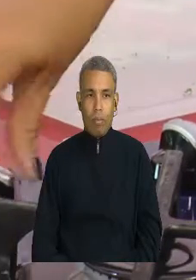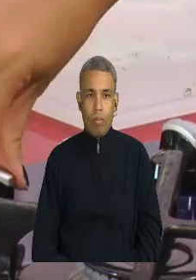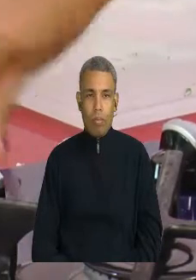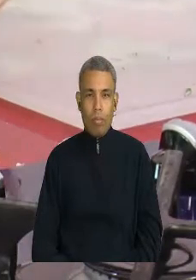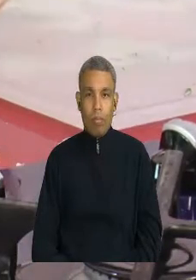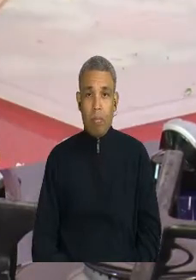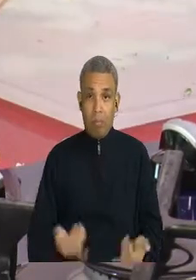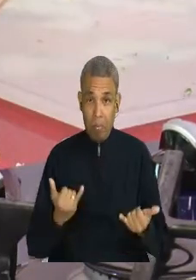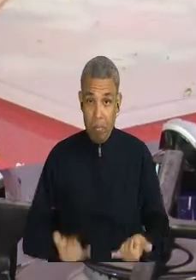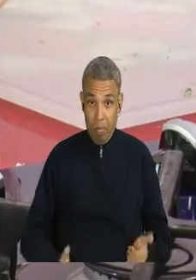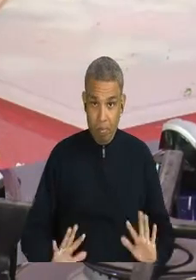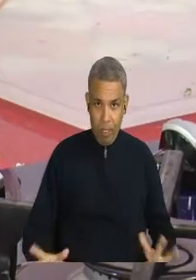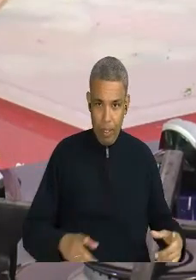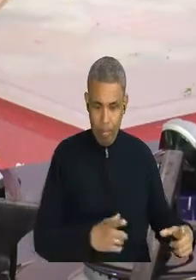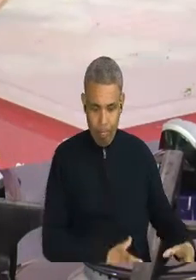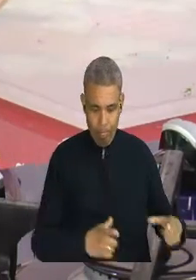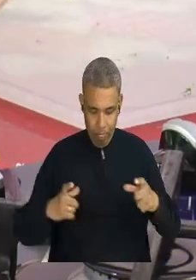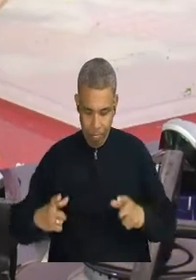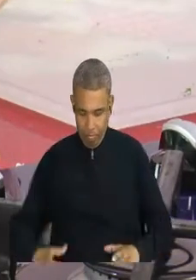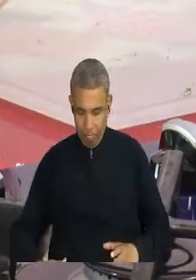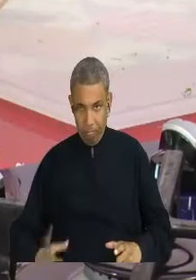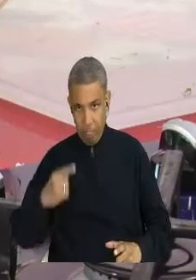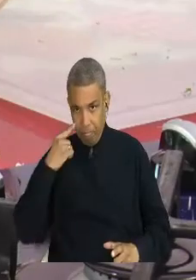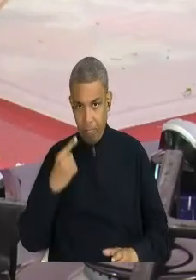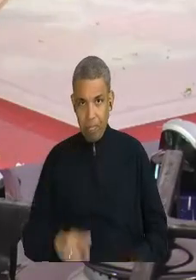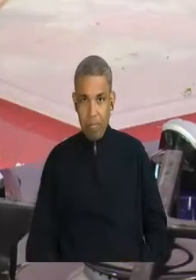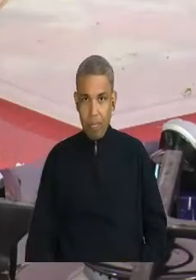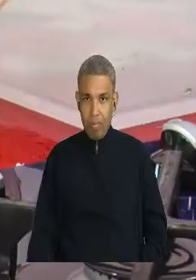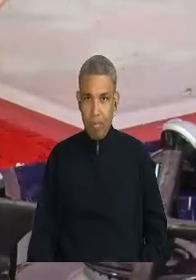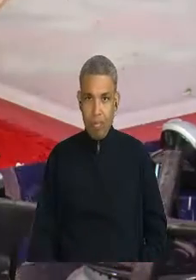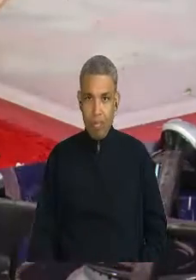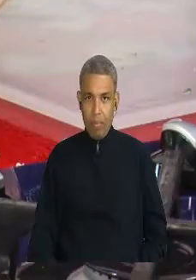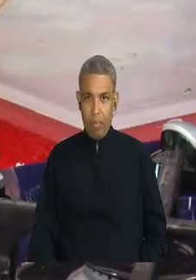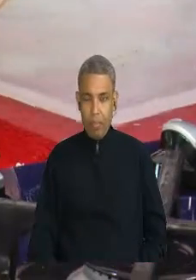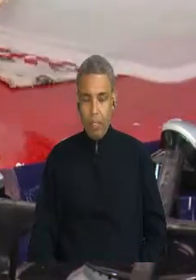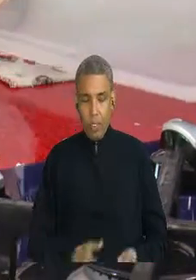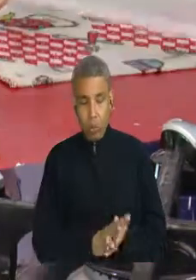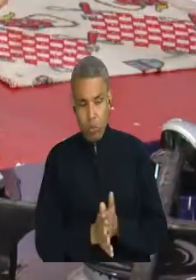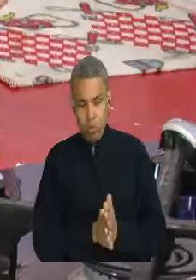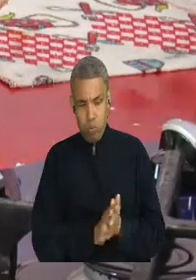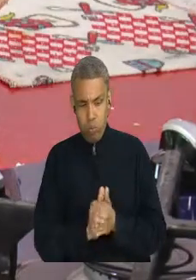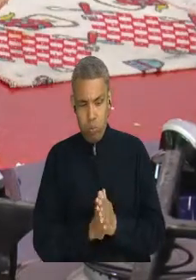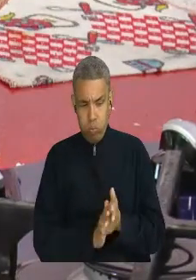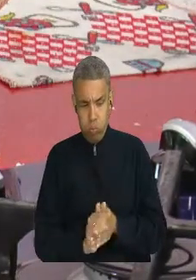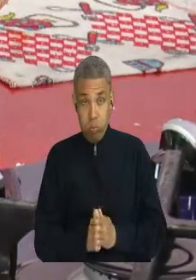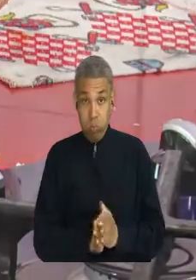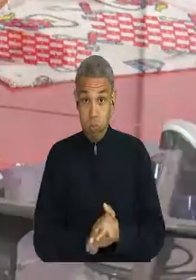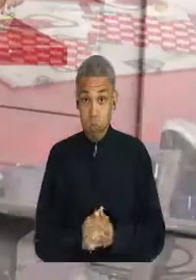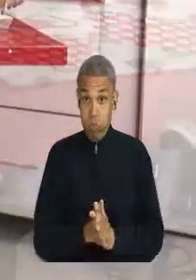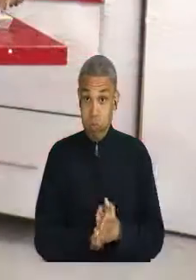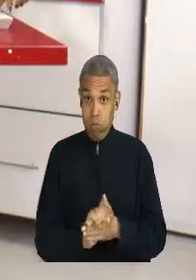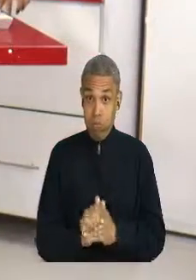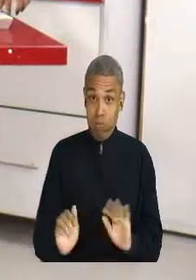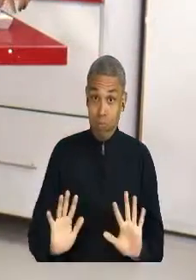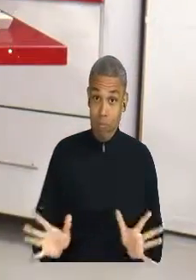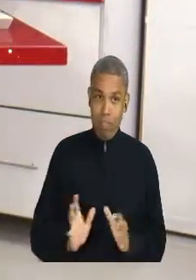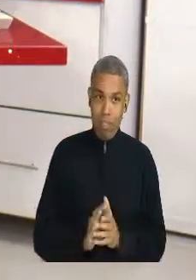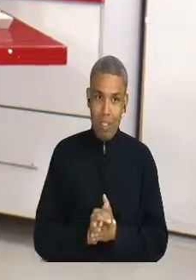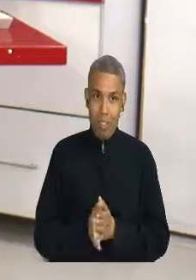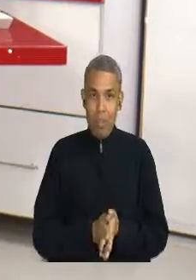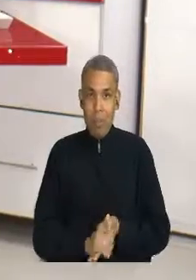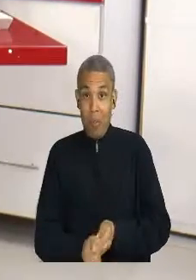nuestro emplatado. Llegó la parte más fascinante de todo nuestro programa, sí. ¿No? A mí me encanta estar